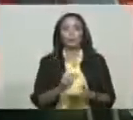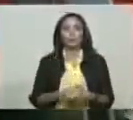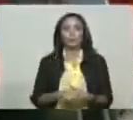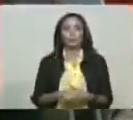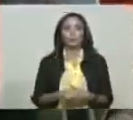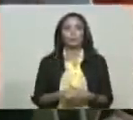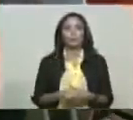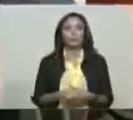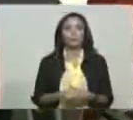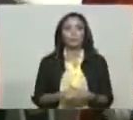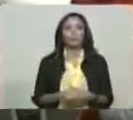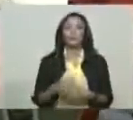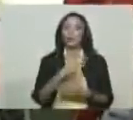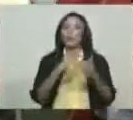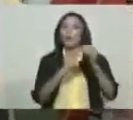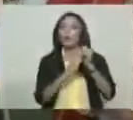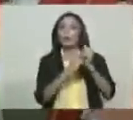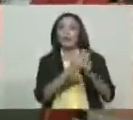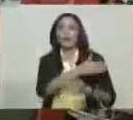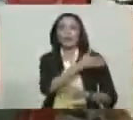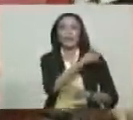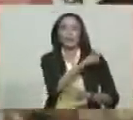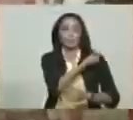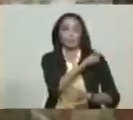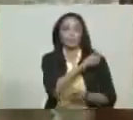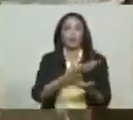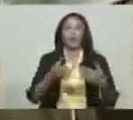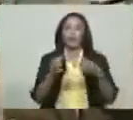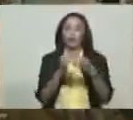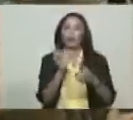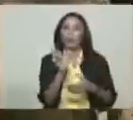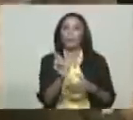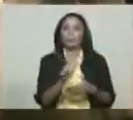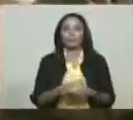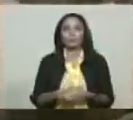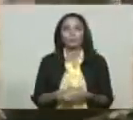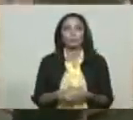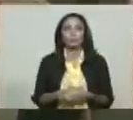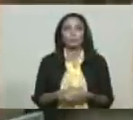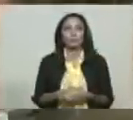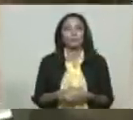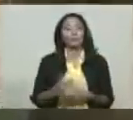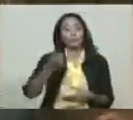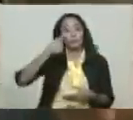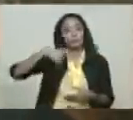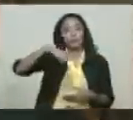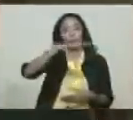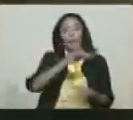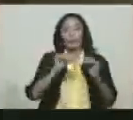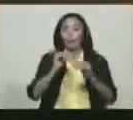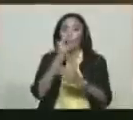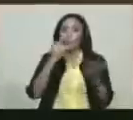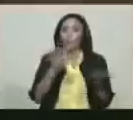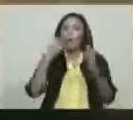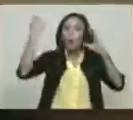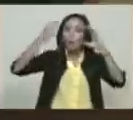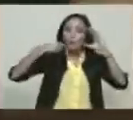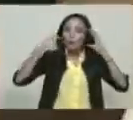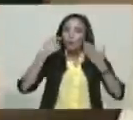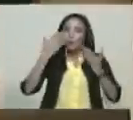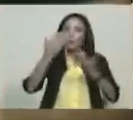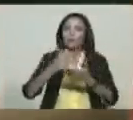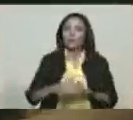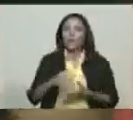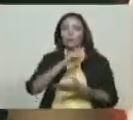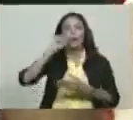de Venezuela, su dirección nacional, el gran polo patriótico, el pueblo de Venezuela. Vamos a ver un video